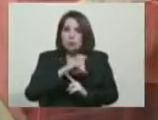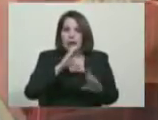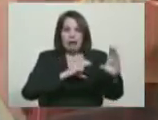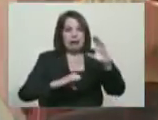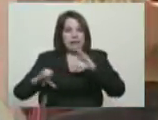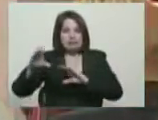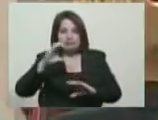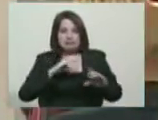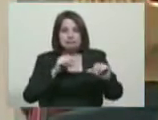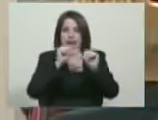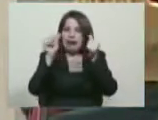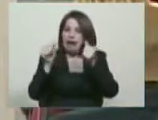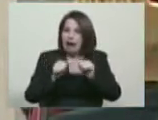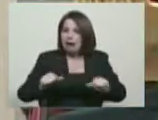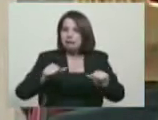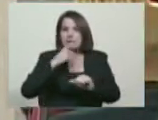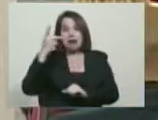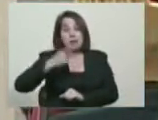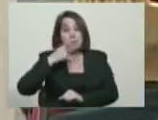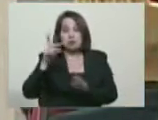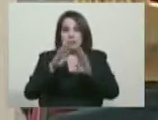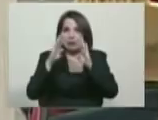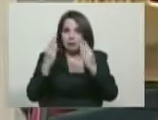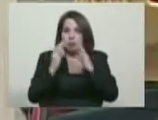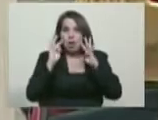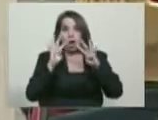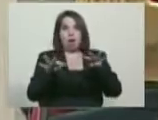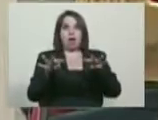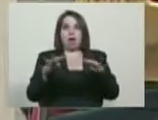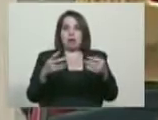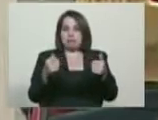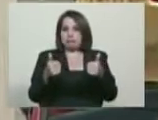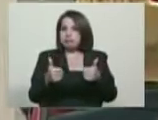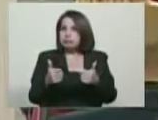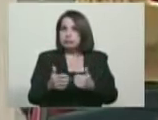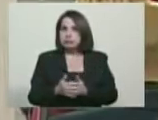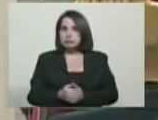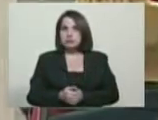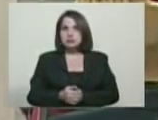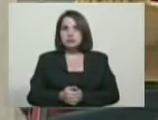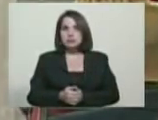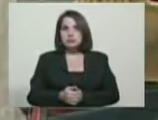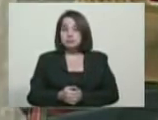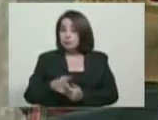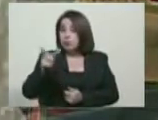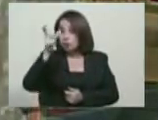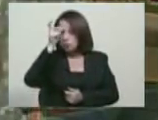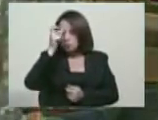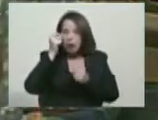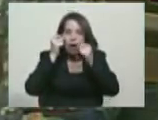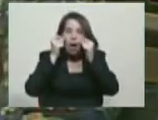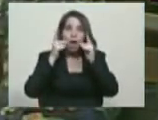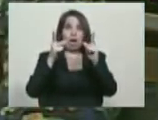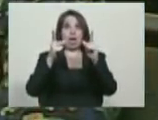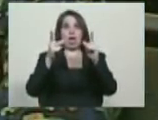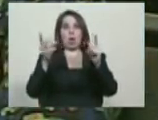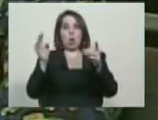a las artes, a la política del mundo, impresionante. Y Turquía ha despertado otra vez al